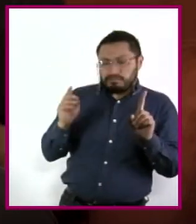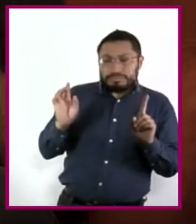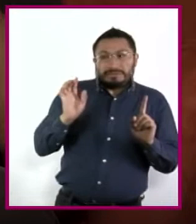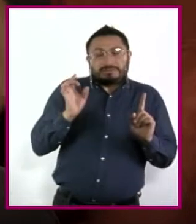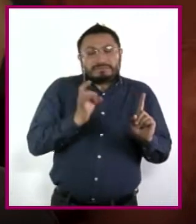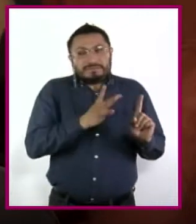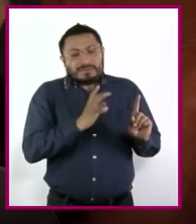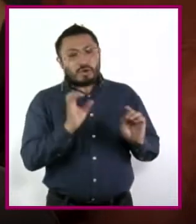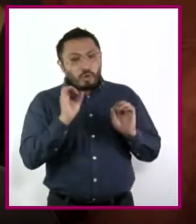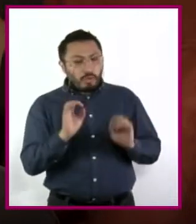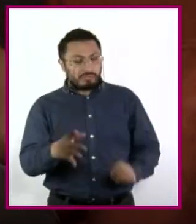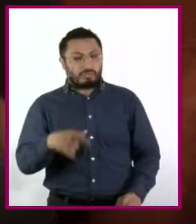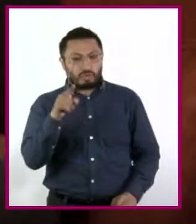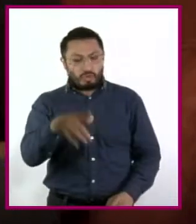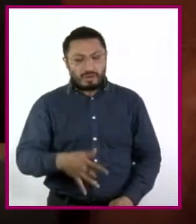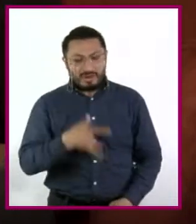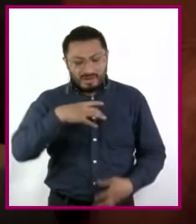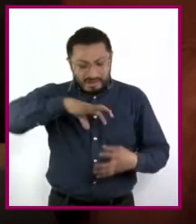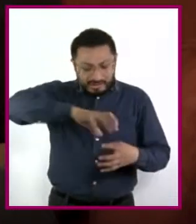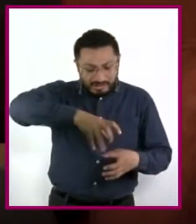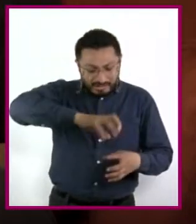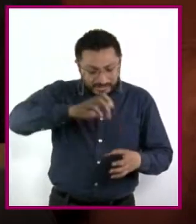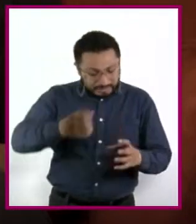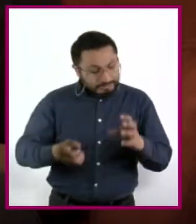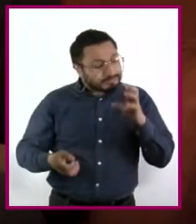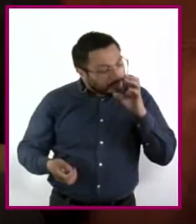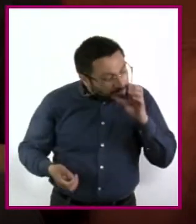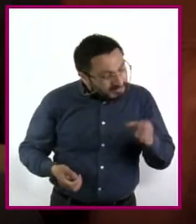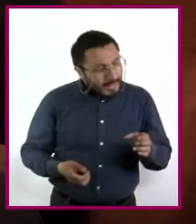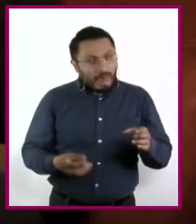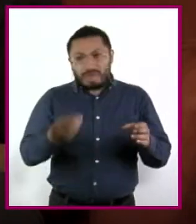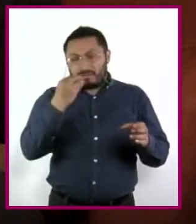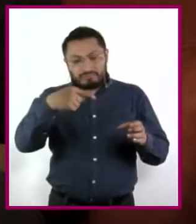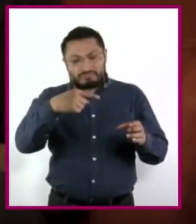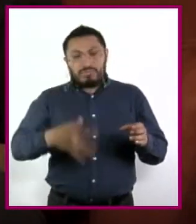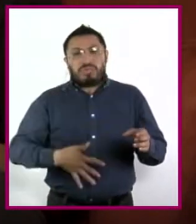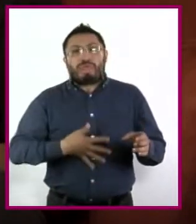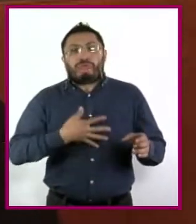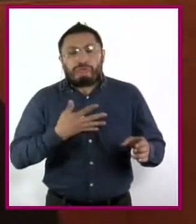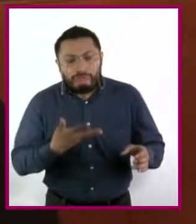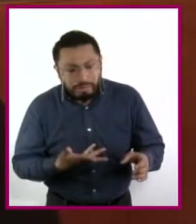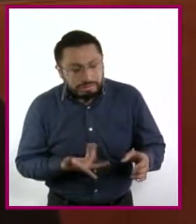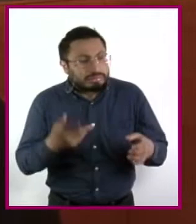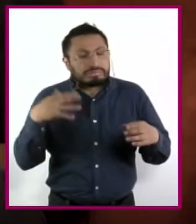sentir asco cuando abres el recipiente que se quedó días hasta atrás en el refri? ¡Uy!